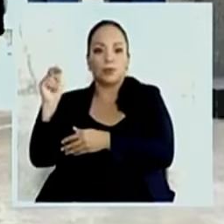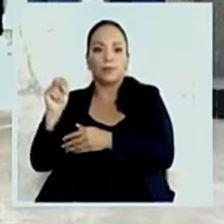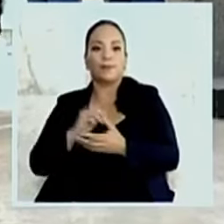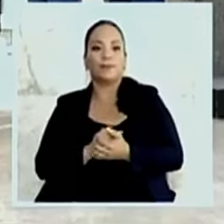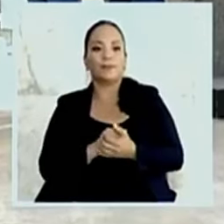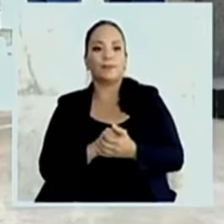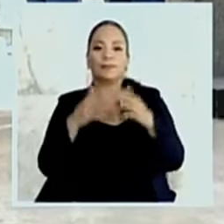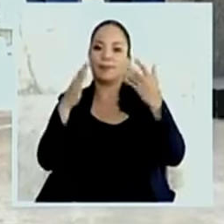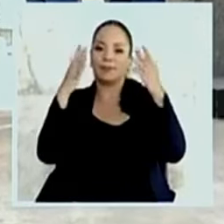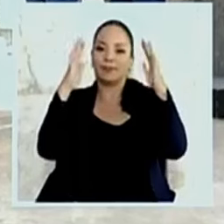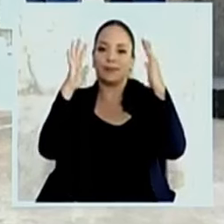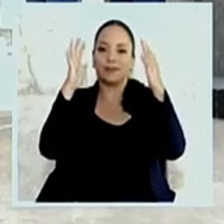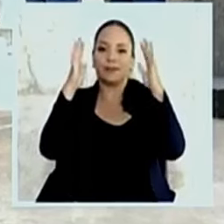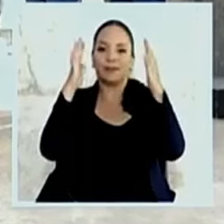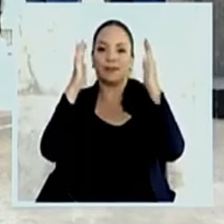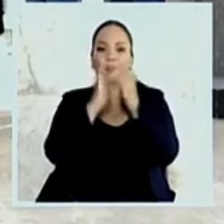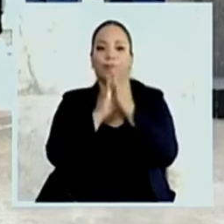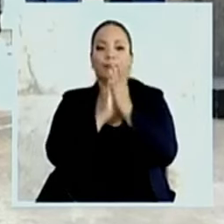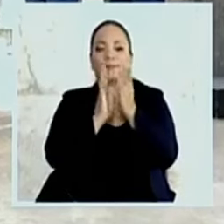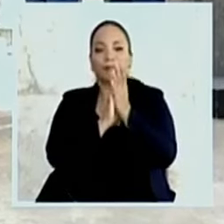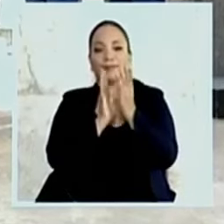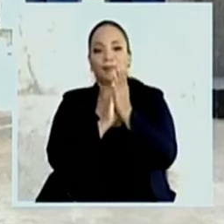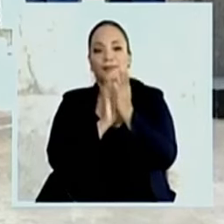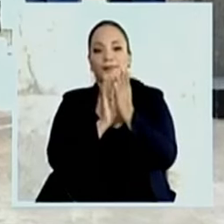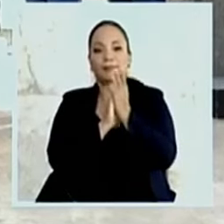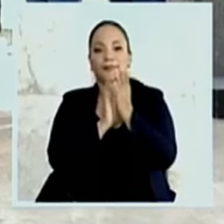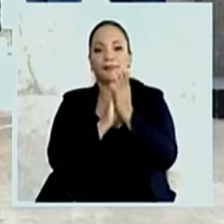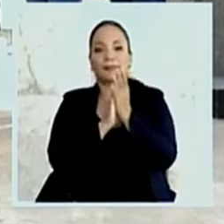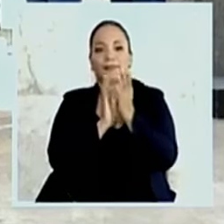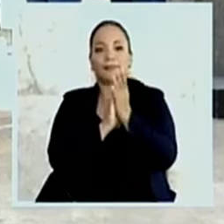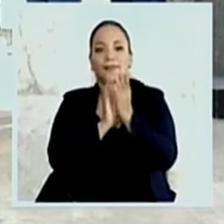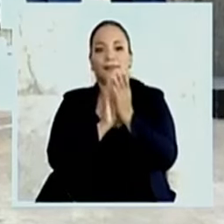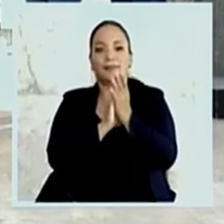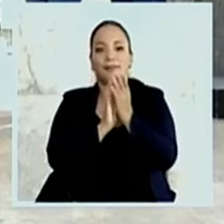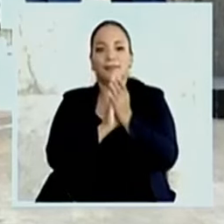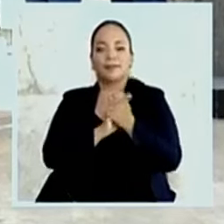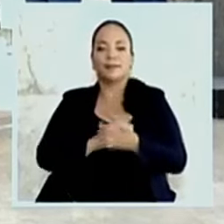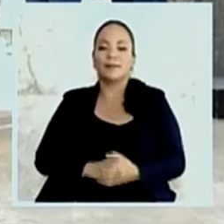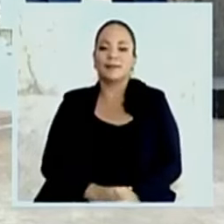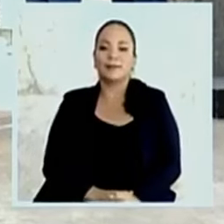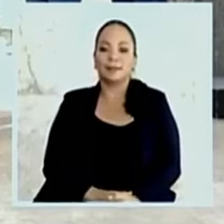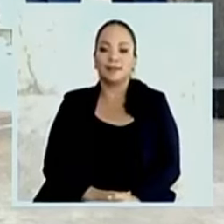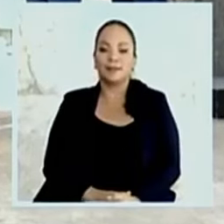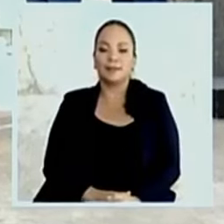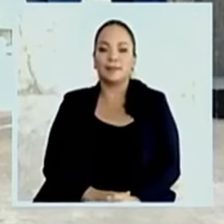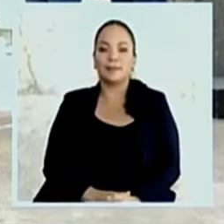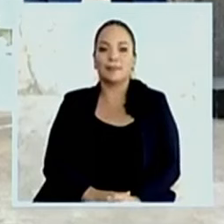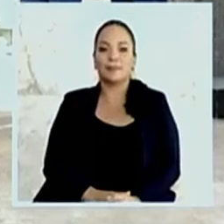asumen la responsabilidad de hacer las cosas de manera responsable por Costa Rica. Don Nelson.